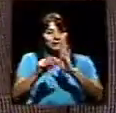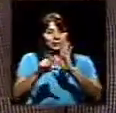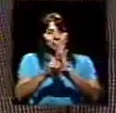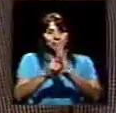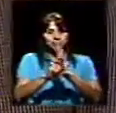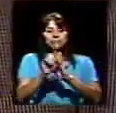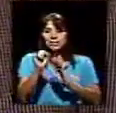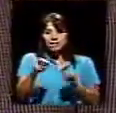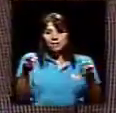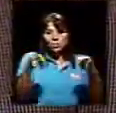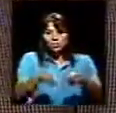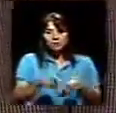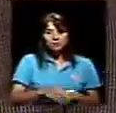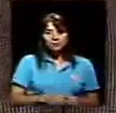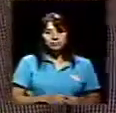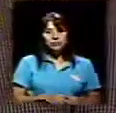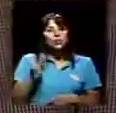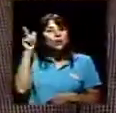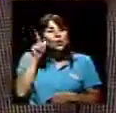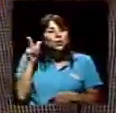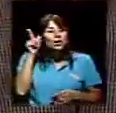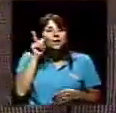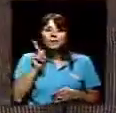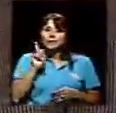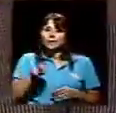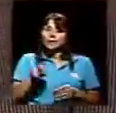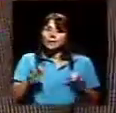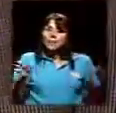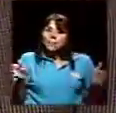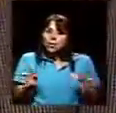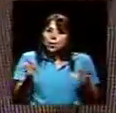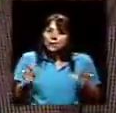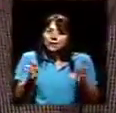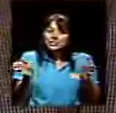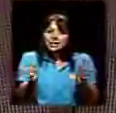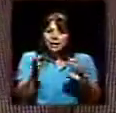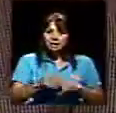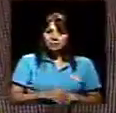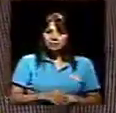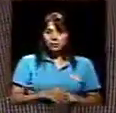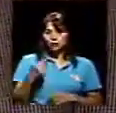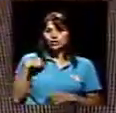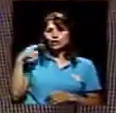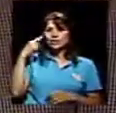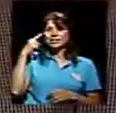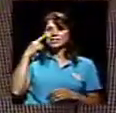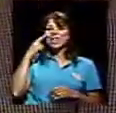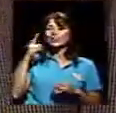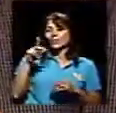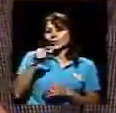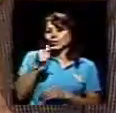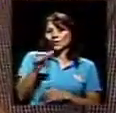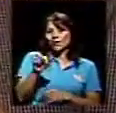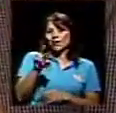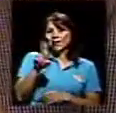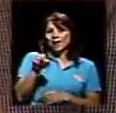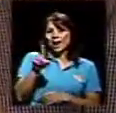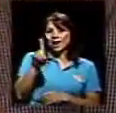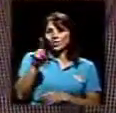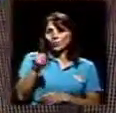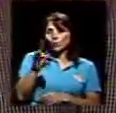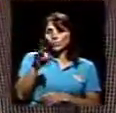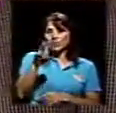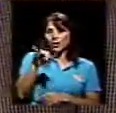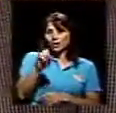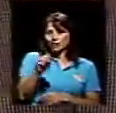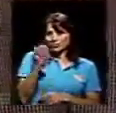Habrá naturalmente que propiciar, y estoy pensando un poco en la mentalidad de Gerardo Trejos, que es por donde comenzamos, habrá que